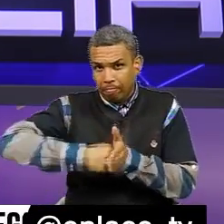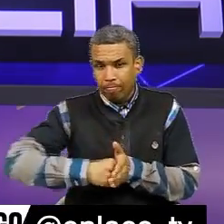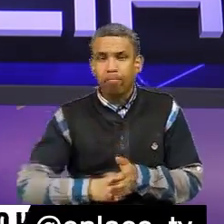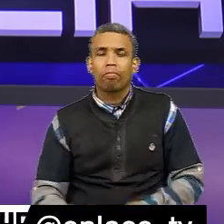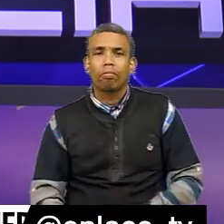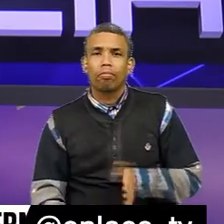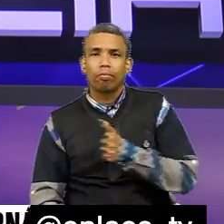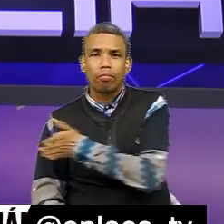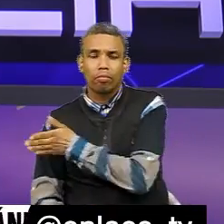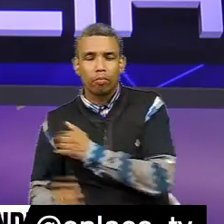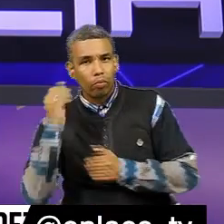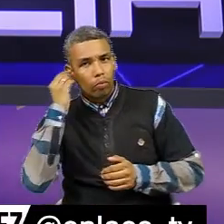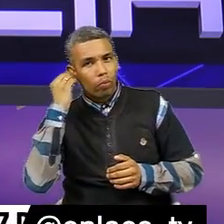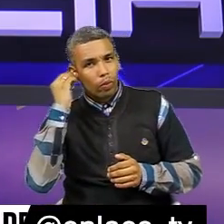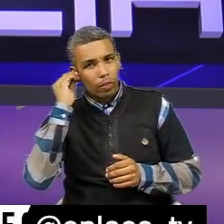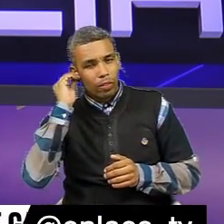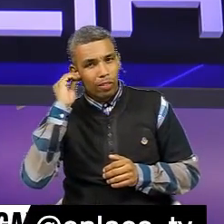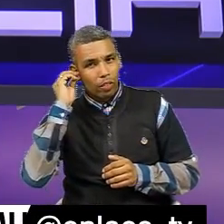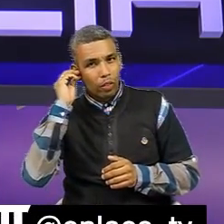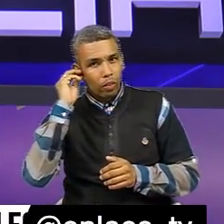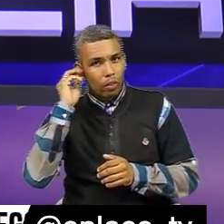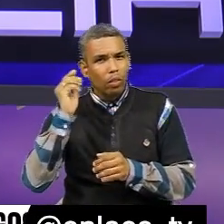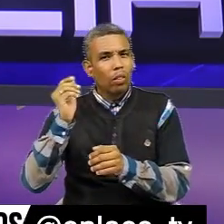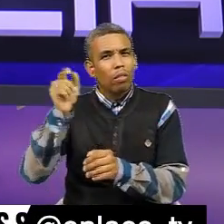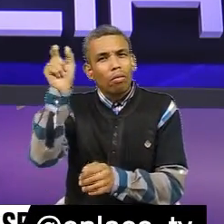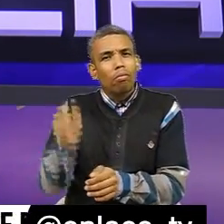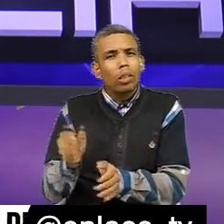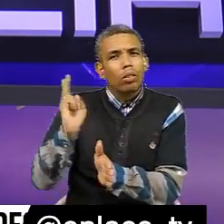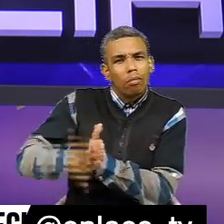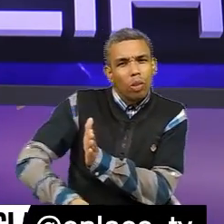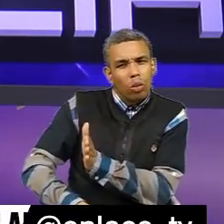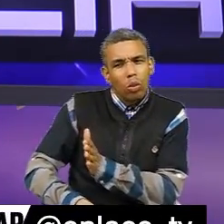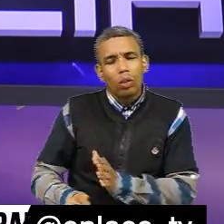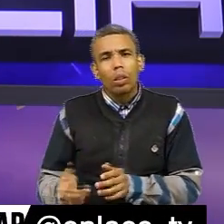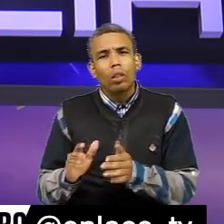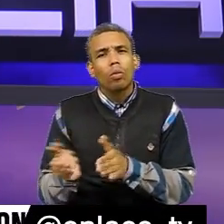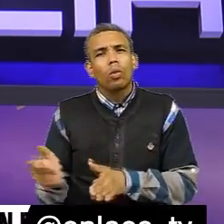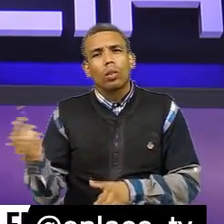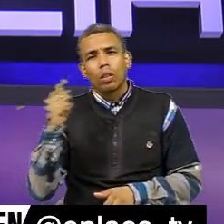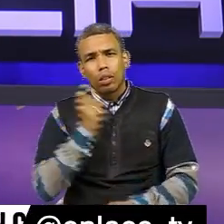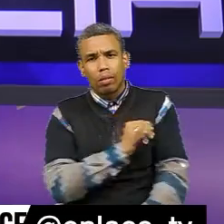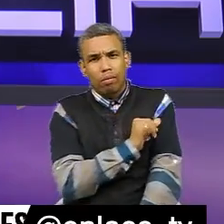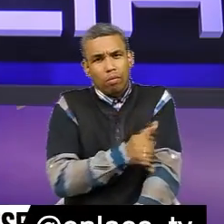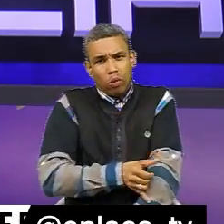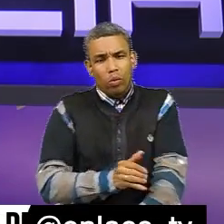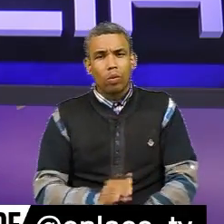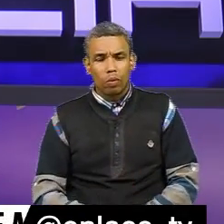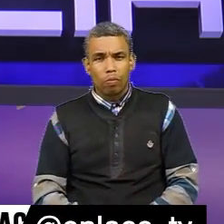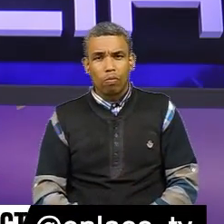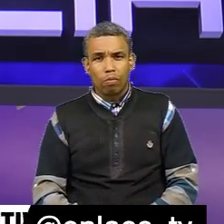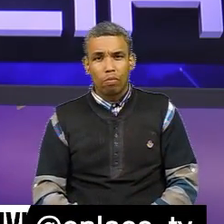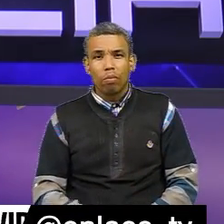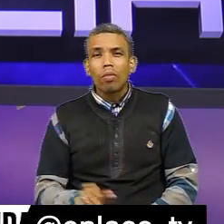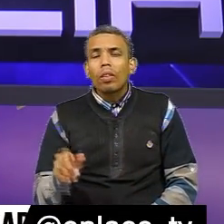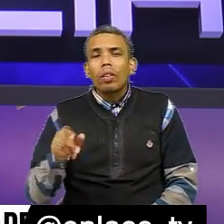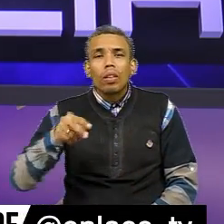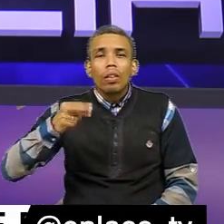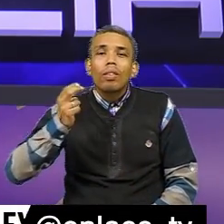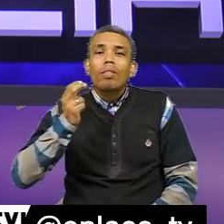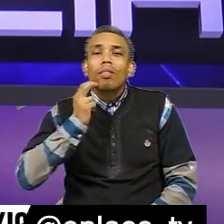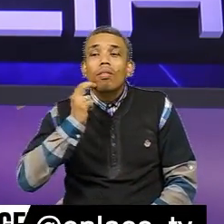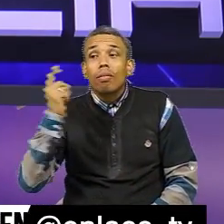una persona fue asesinada hoy en la madrugada en zona urbana del municipio de Yondó, Antioquia. Nuestra periodista Neila Cosio